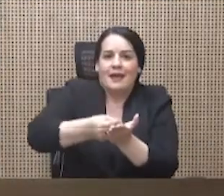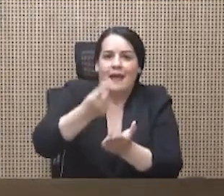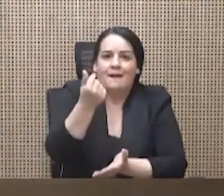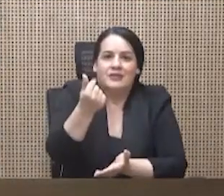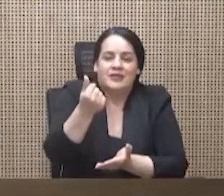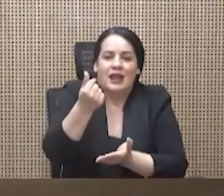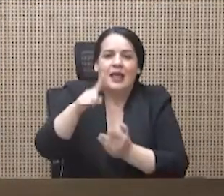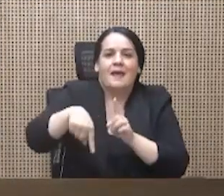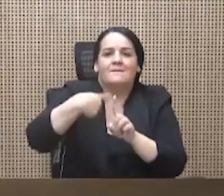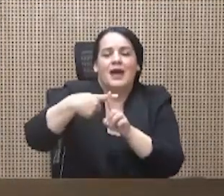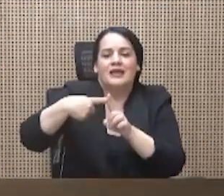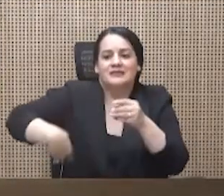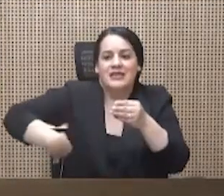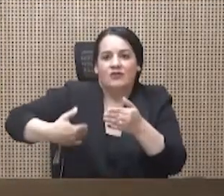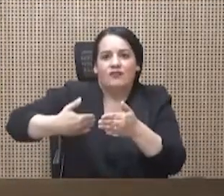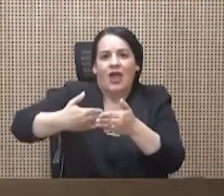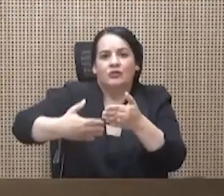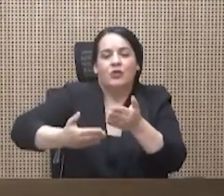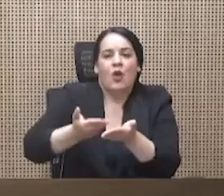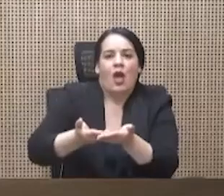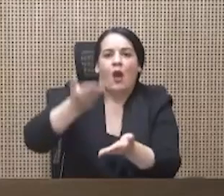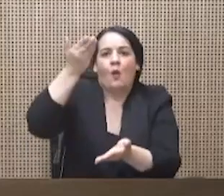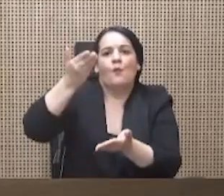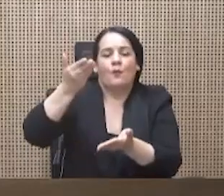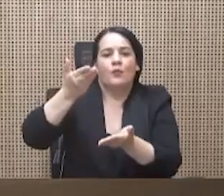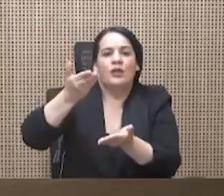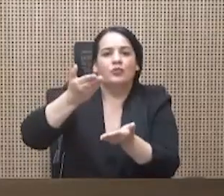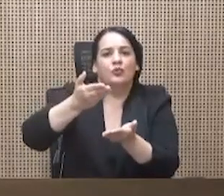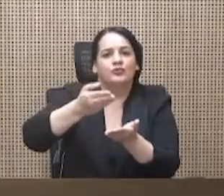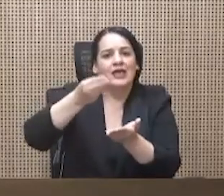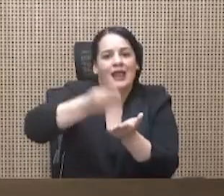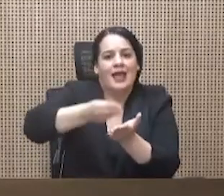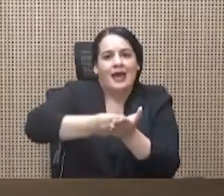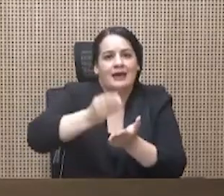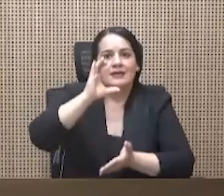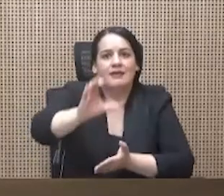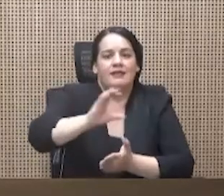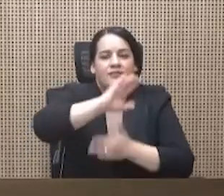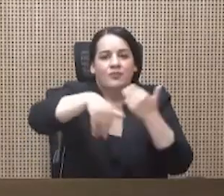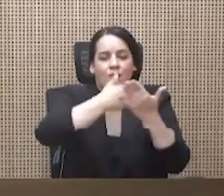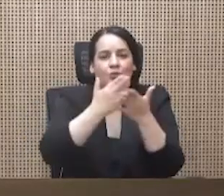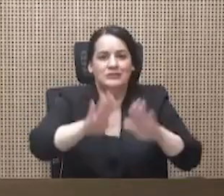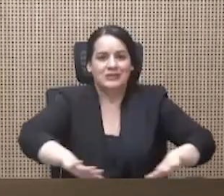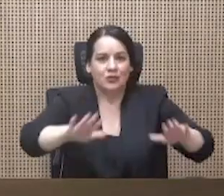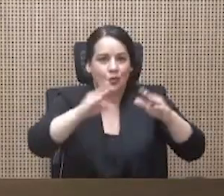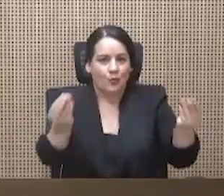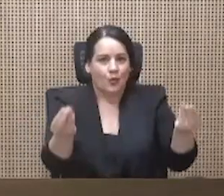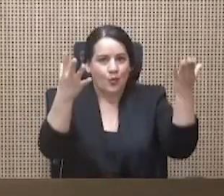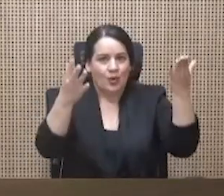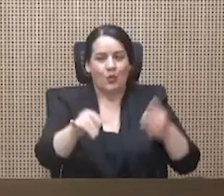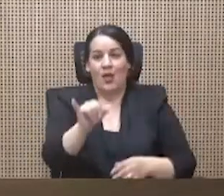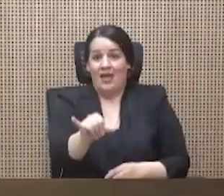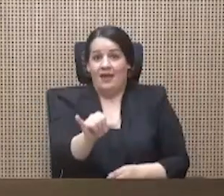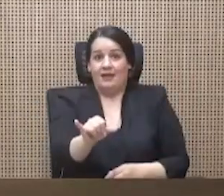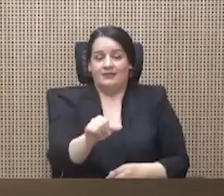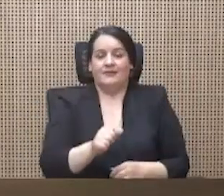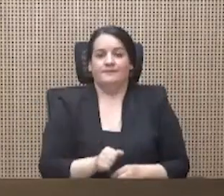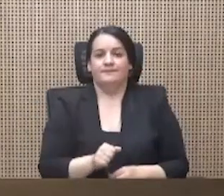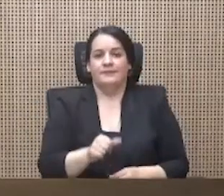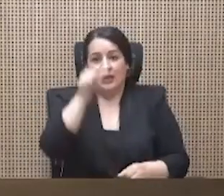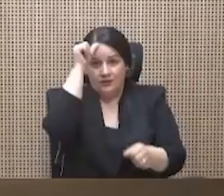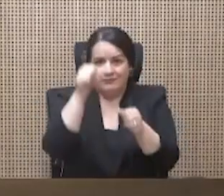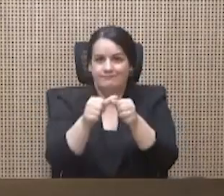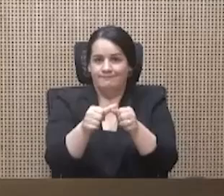los aumentos salariales para todo el sector público. Así las cosas, quiero recordar que en la Comisión de